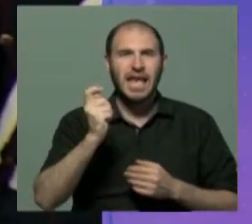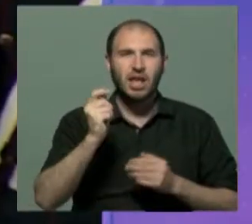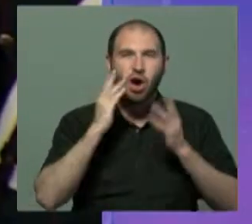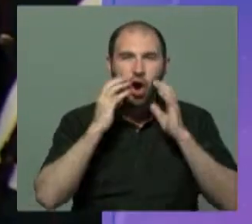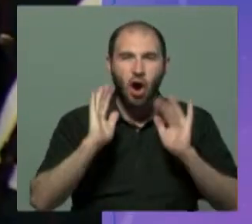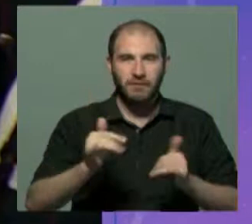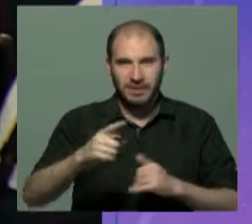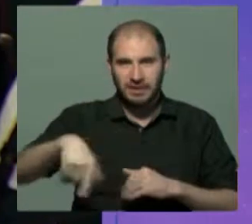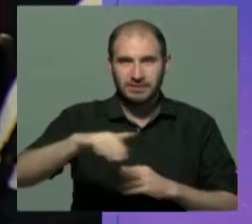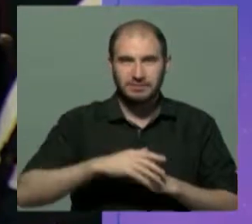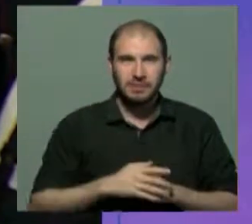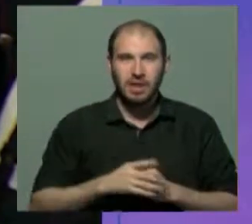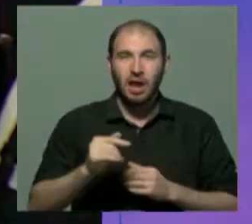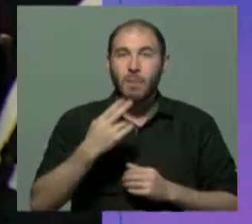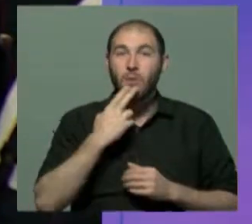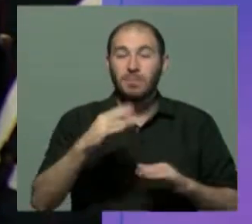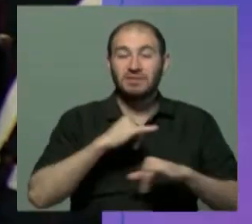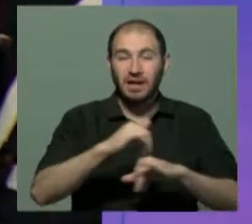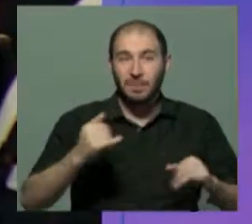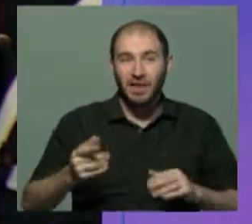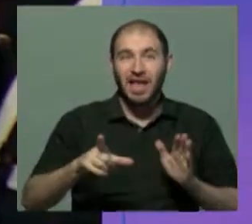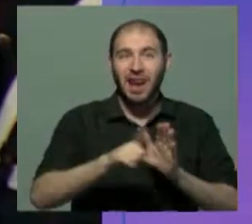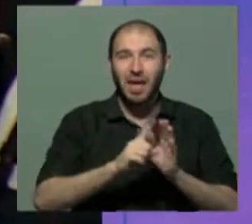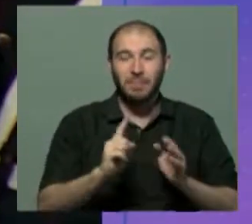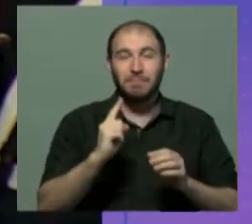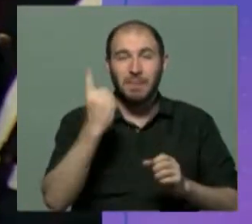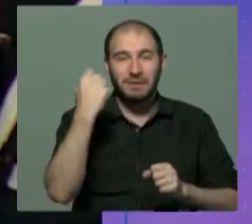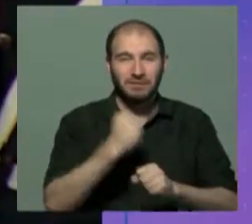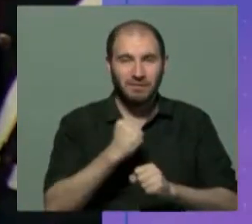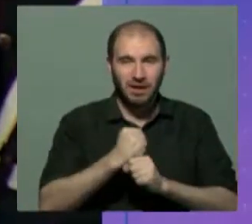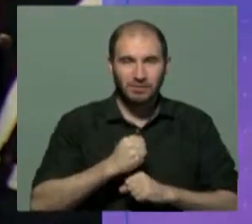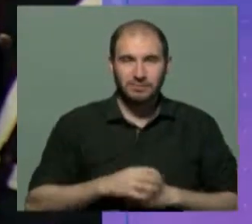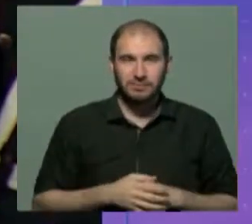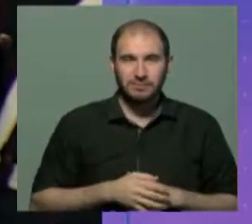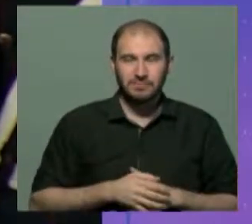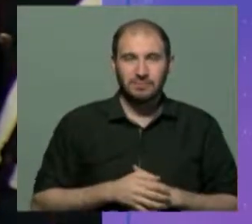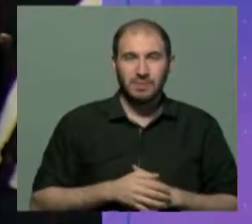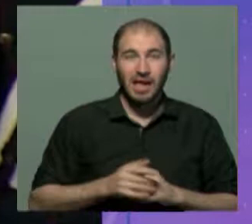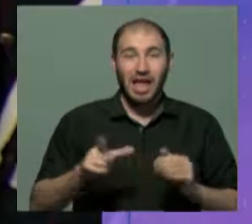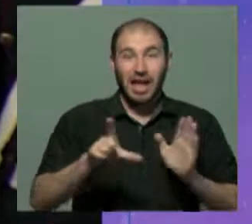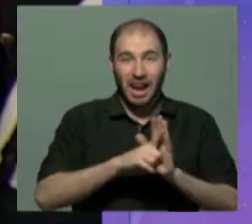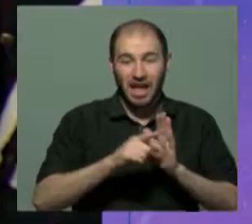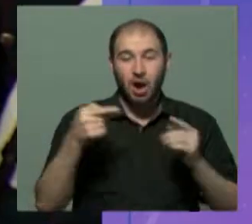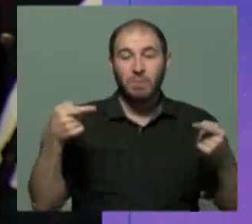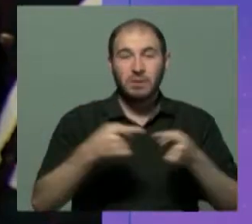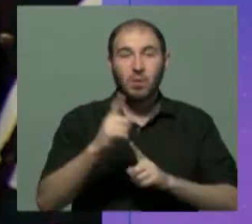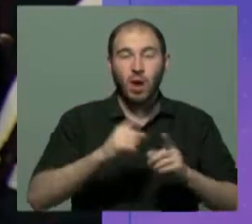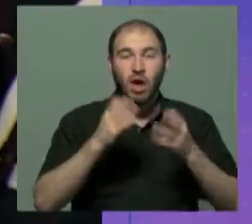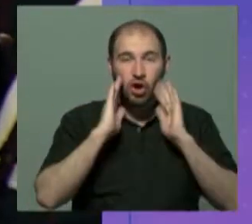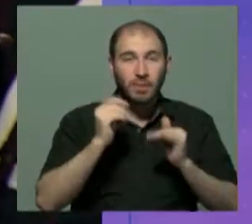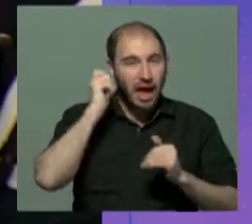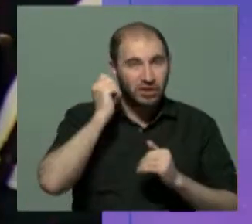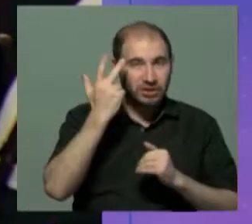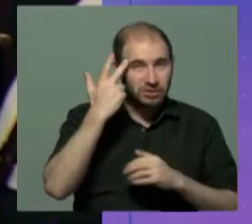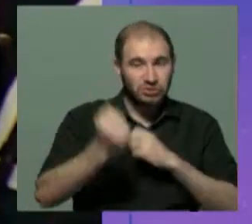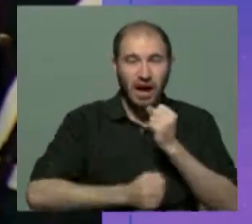jóvenes, cumpliendo una promesa de campaña, la ley Primer Empleo. Esta ley que busca que los jóvenes de 18